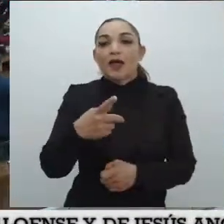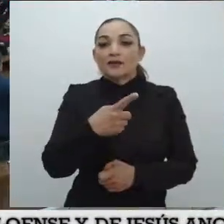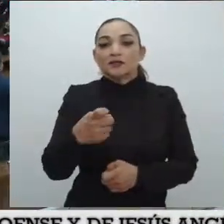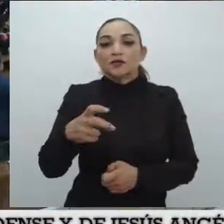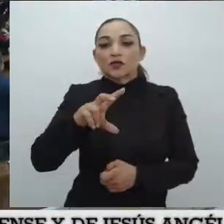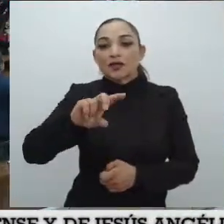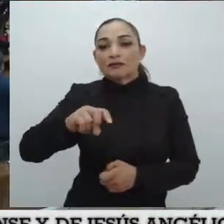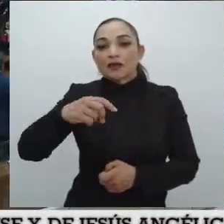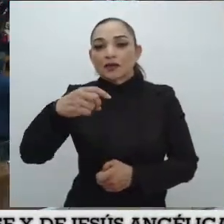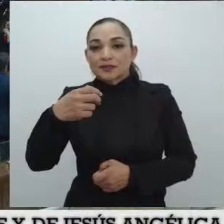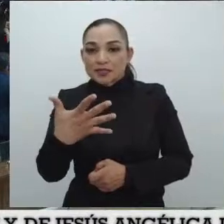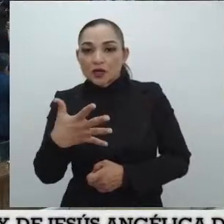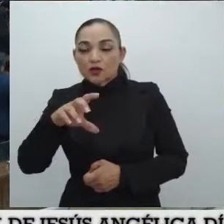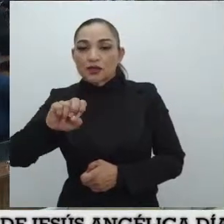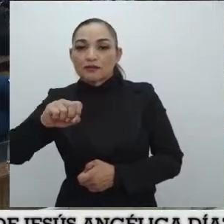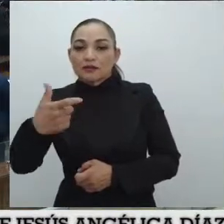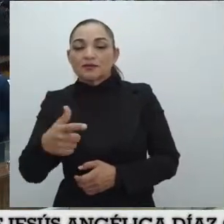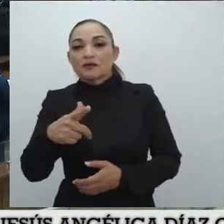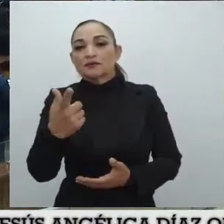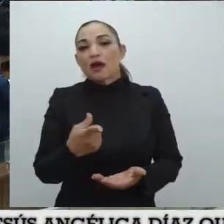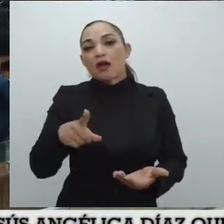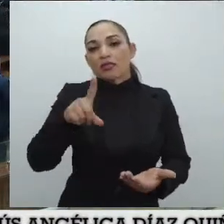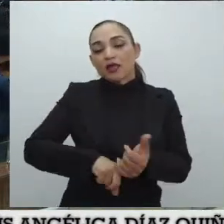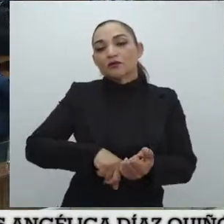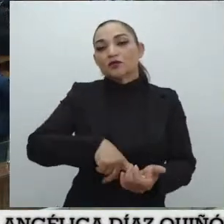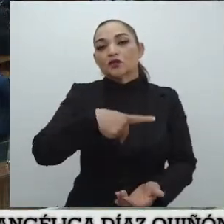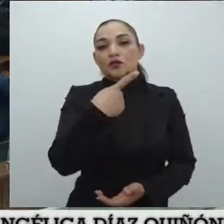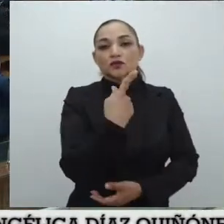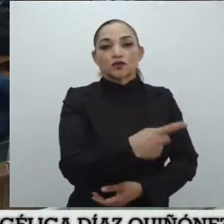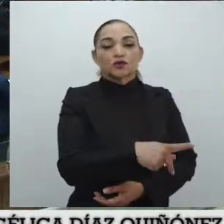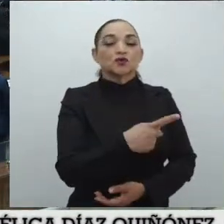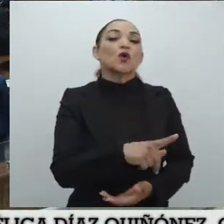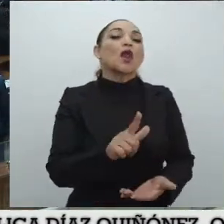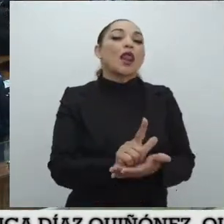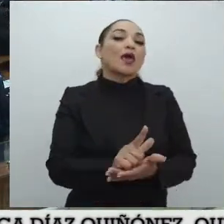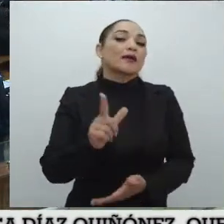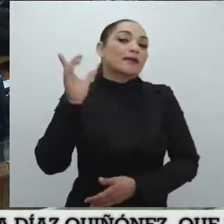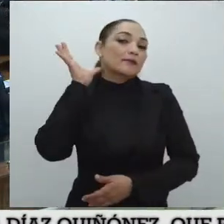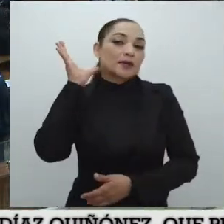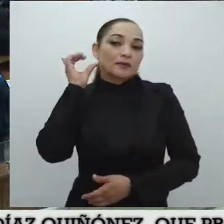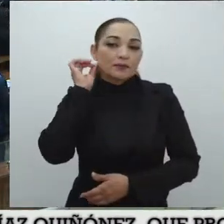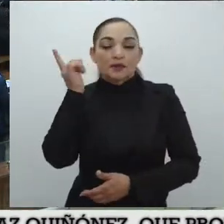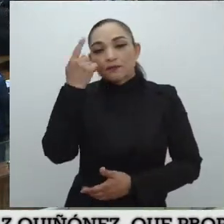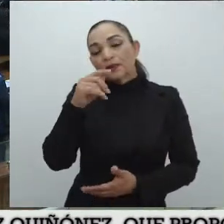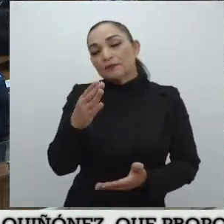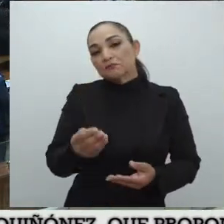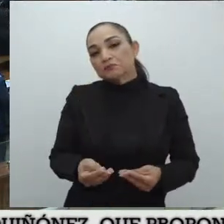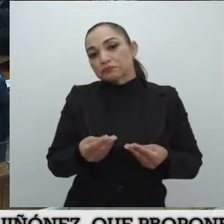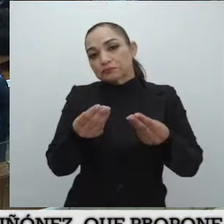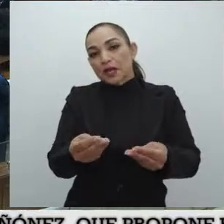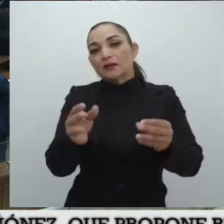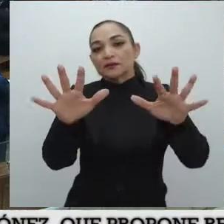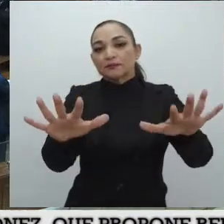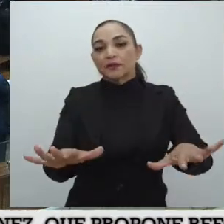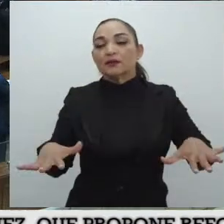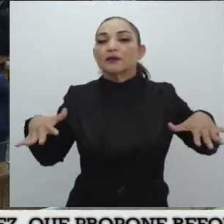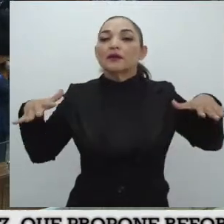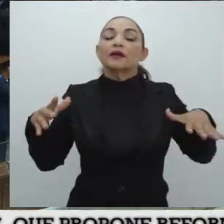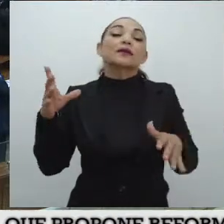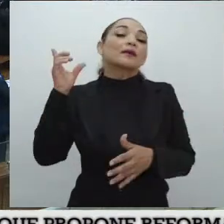135 y 136 de la Ley Orgánica del Congreso del Estado de Sinaloa, nos permitimos presentar ante esta soberanía la